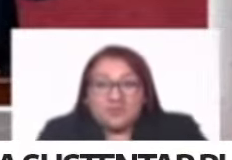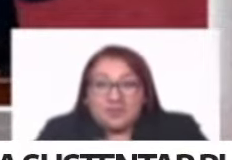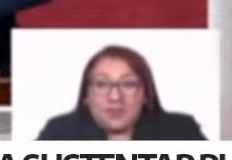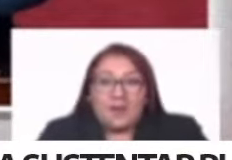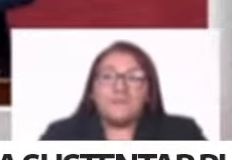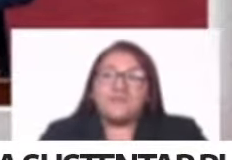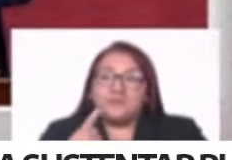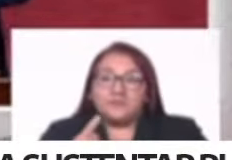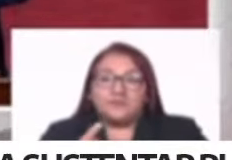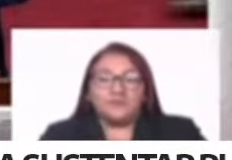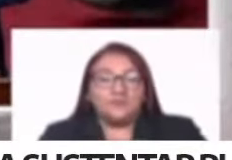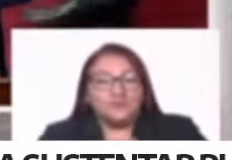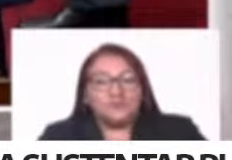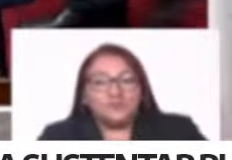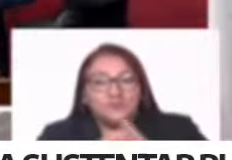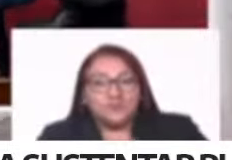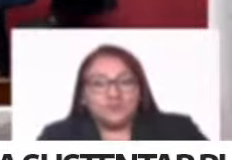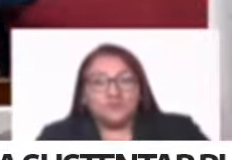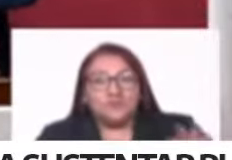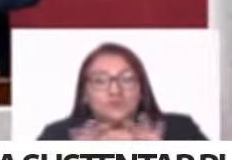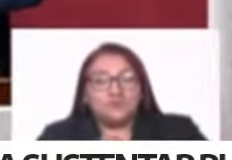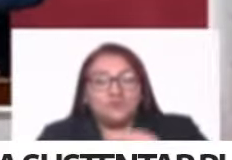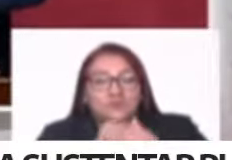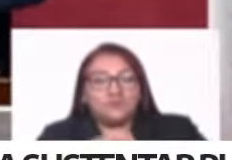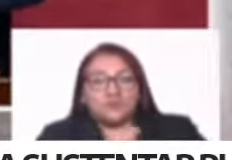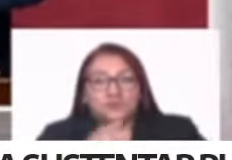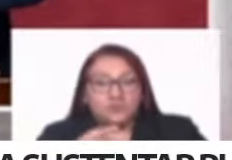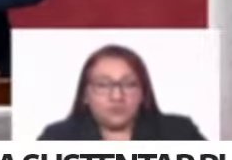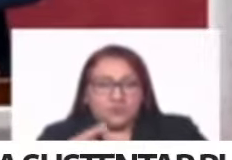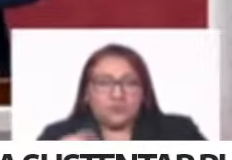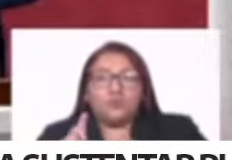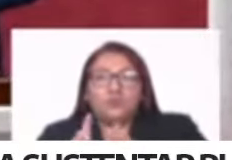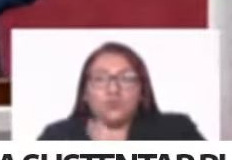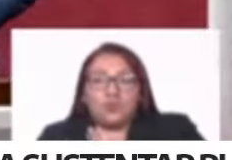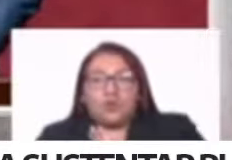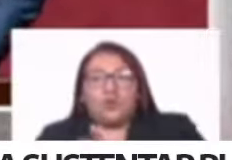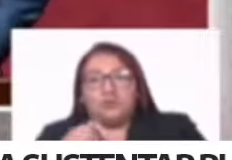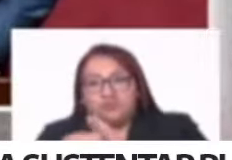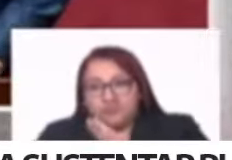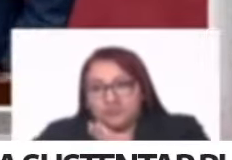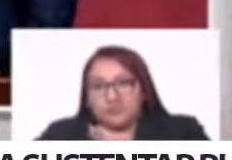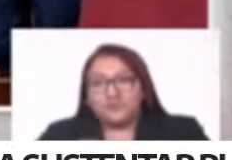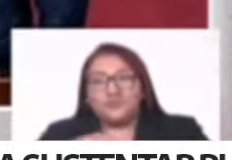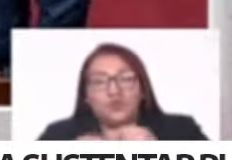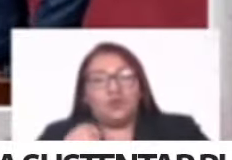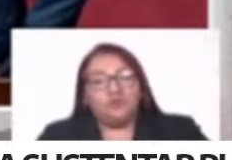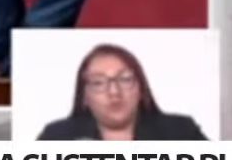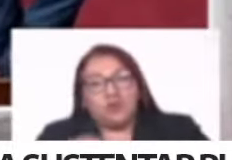primer componente de todos los gobiernos, luego viene el subnacional y los locales.